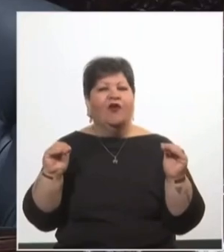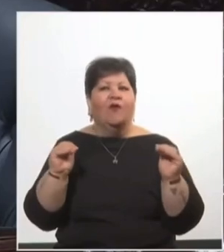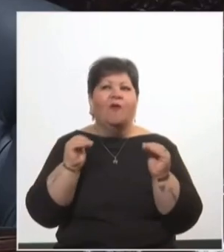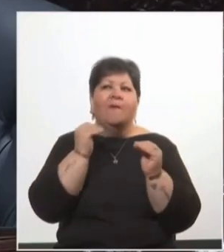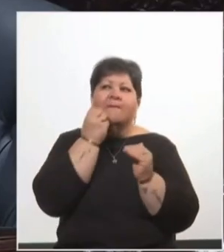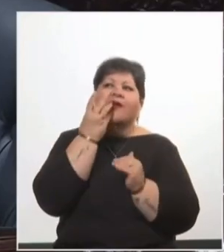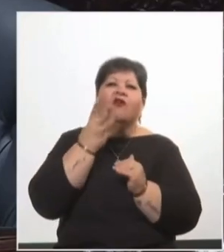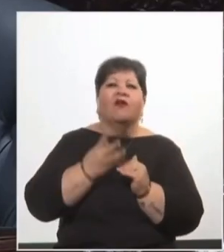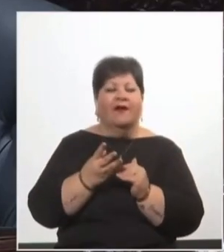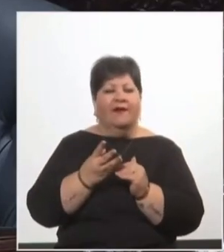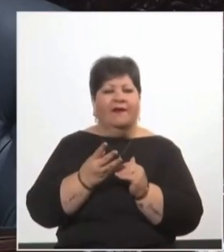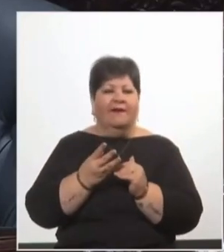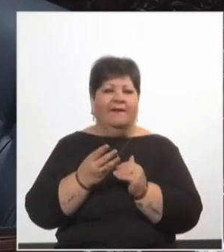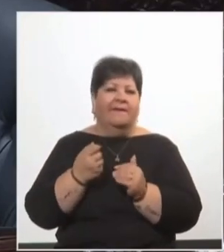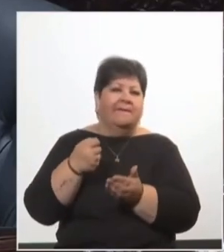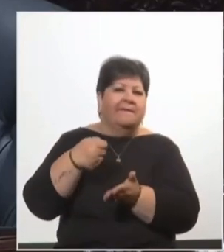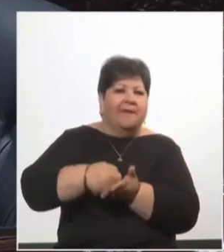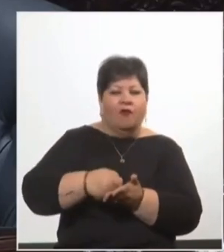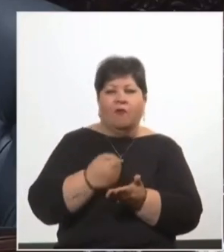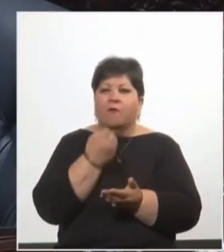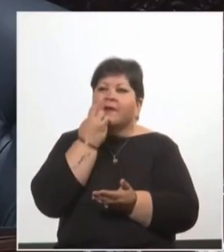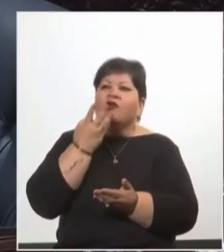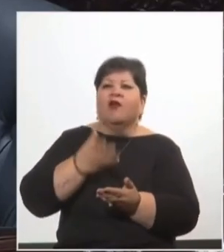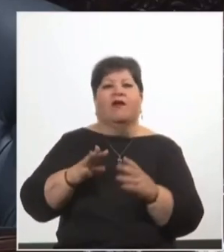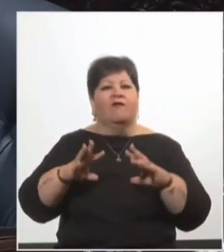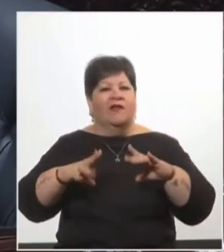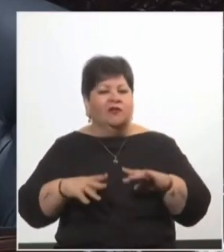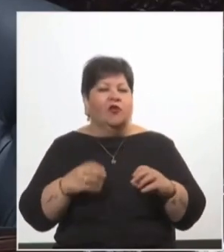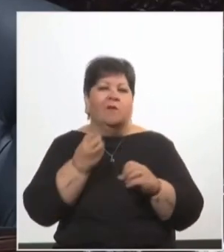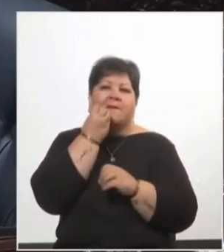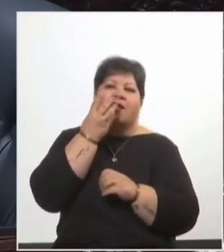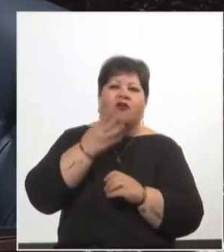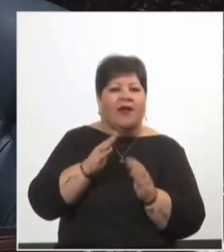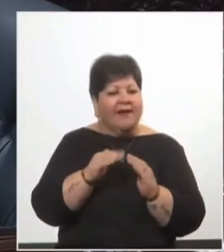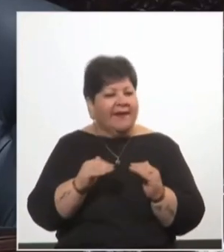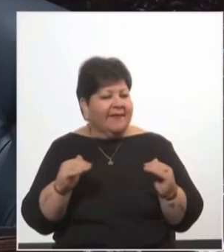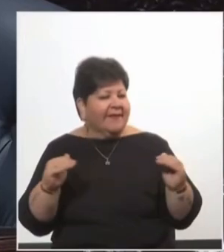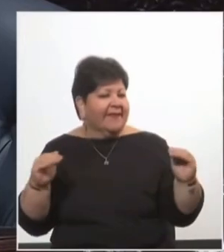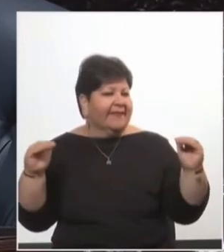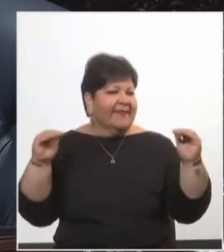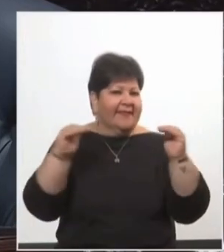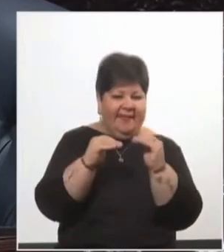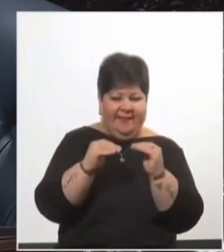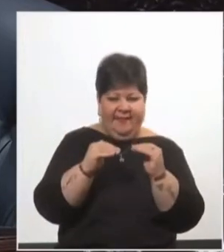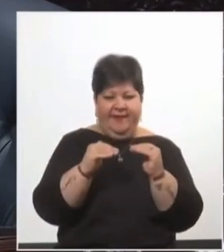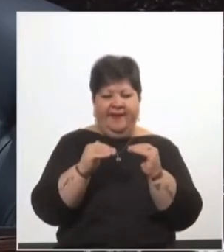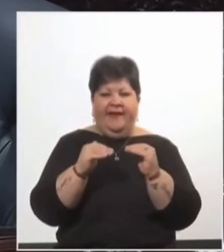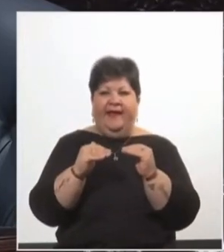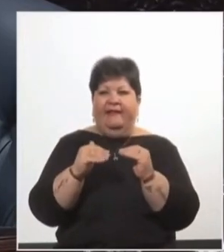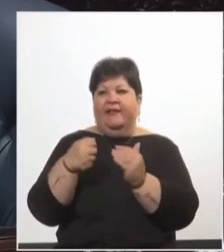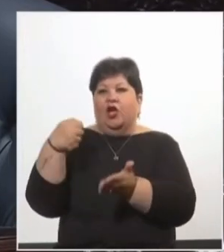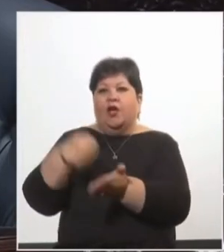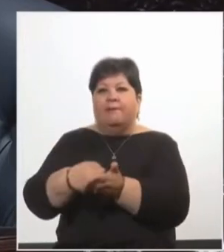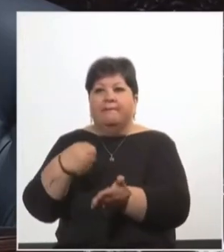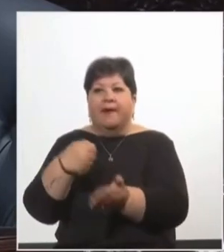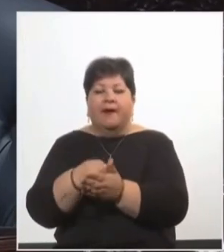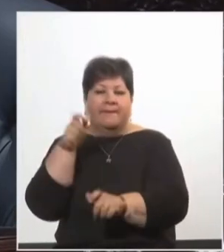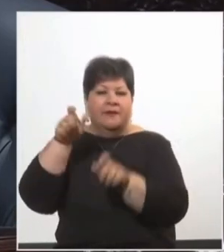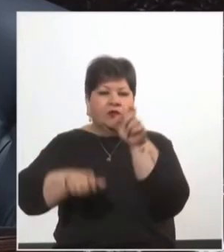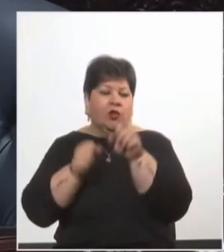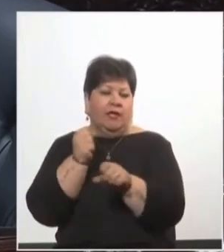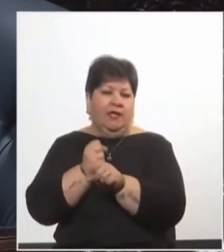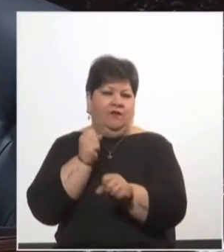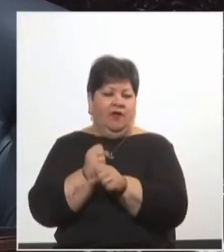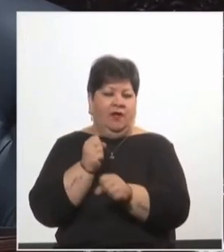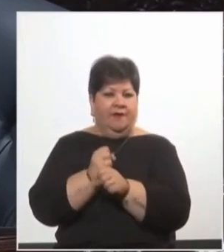cómo se logra una formulación equitativa en la carga que tienen que pagar los compatriotas. Y ahí es